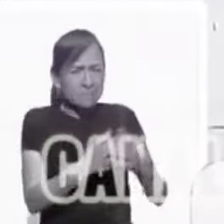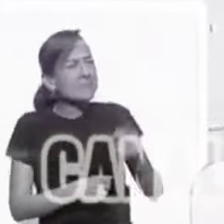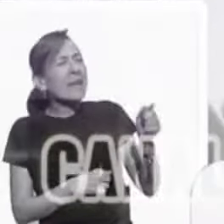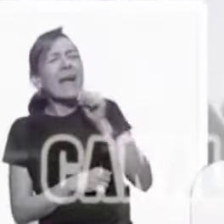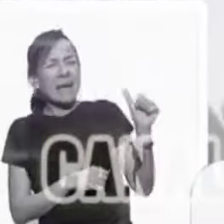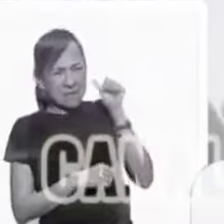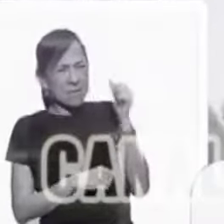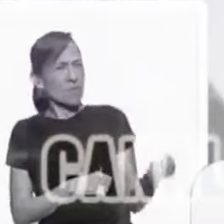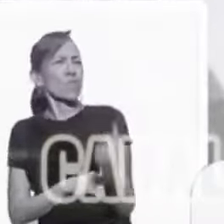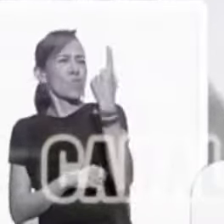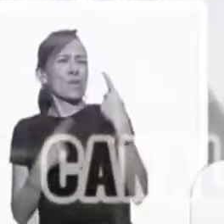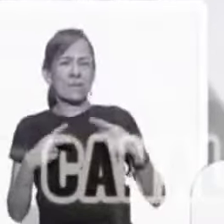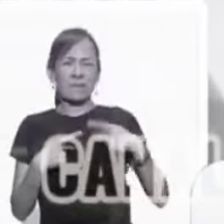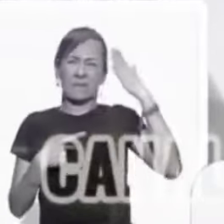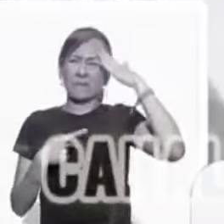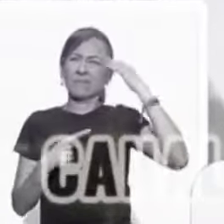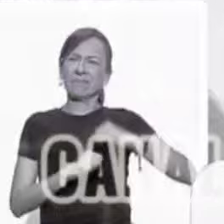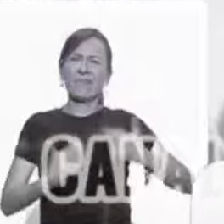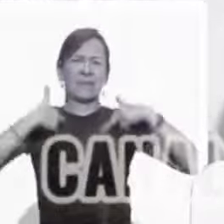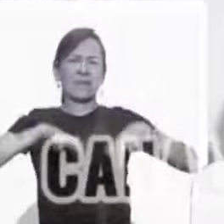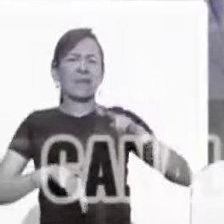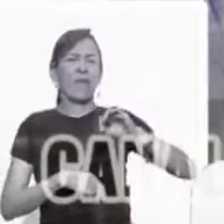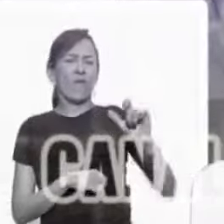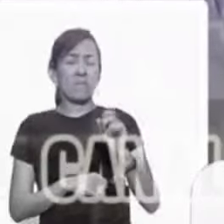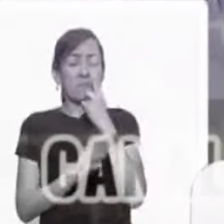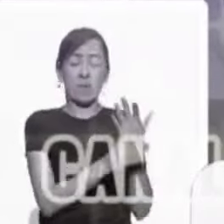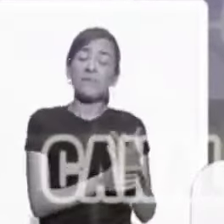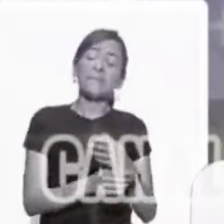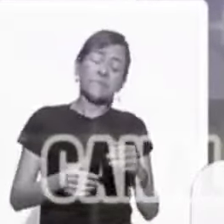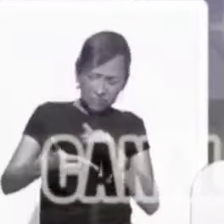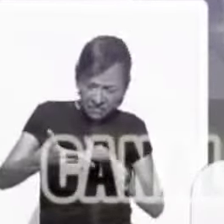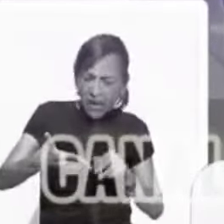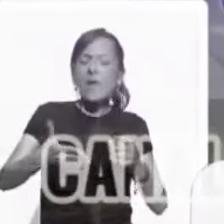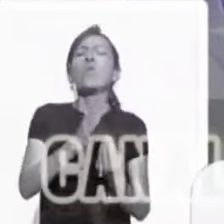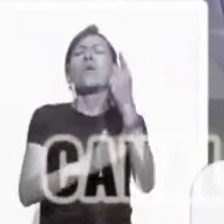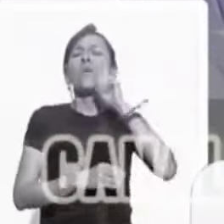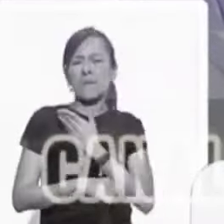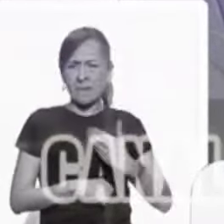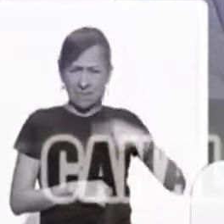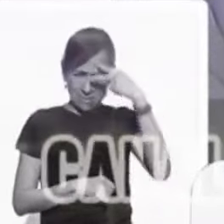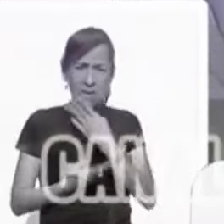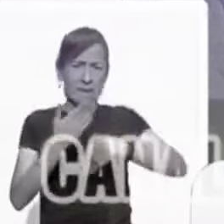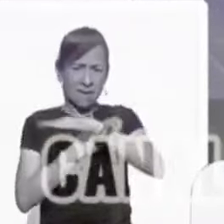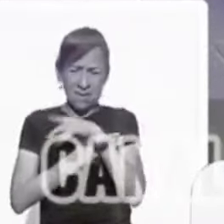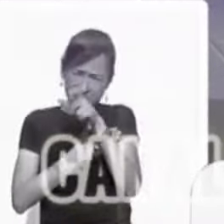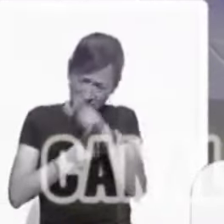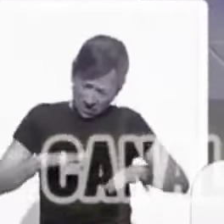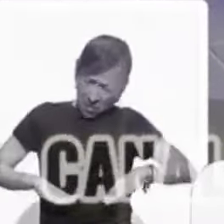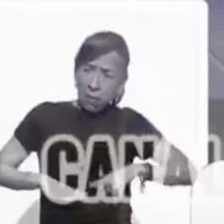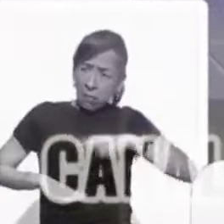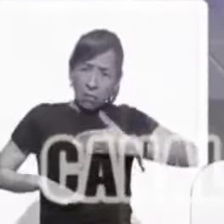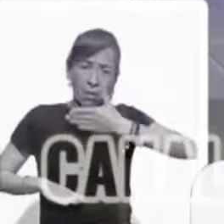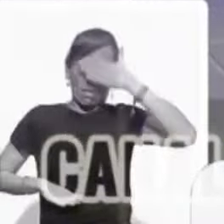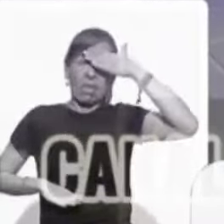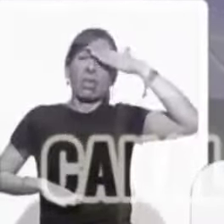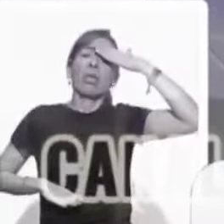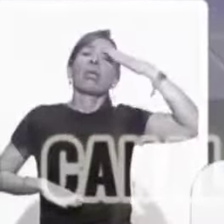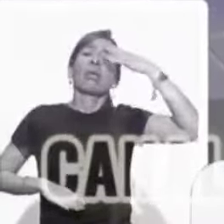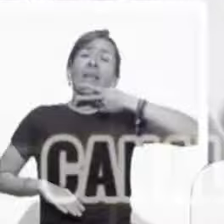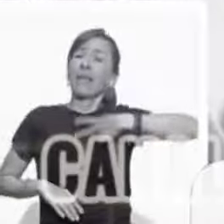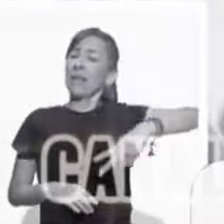vox dice la nueva presidenta de México Claudia She se ha comportado como una absoluta analfabeta y como una absoluta